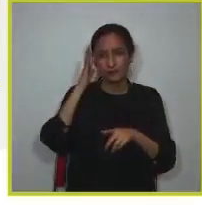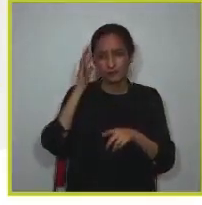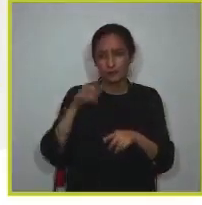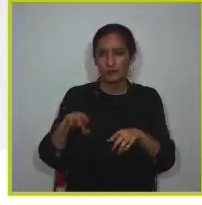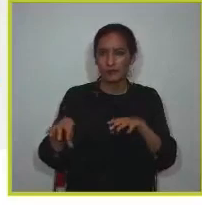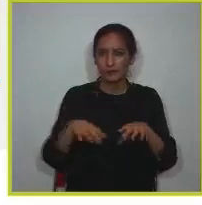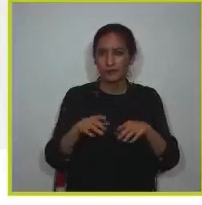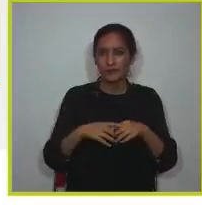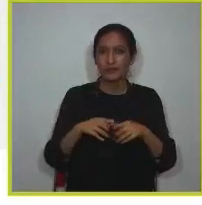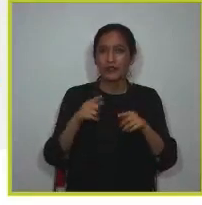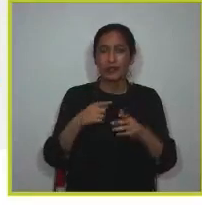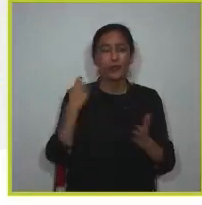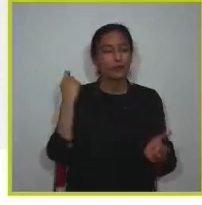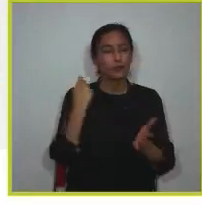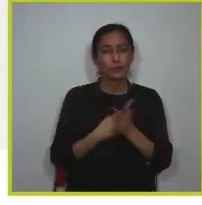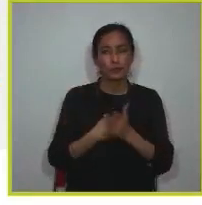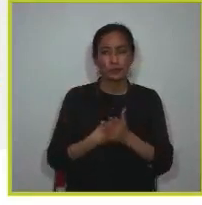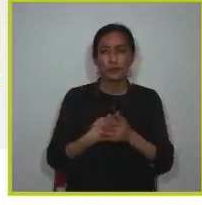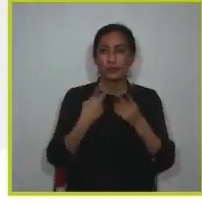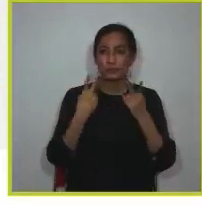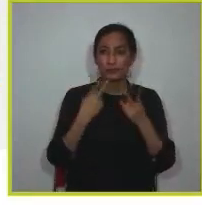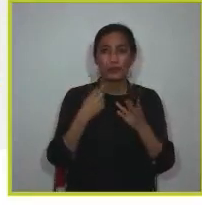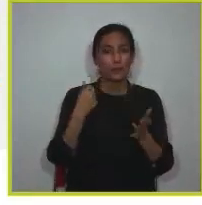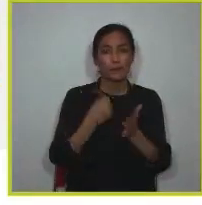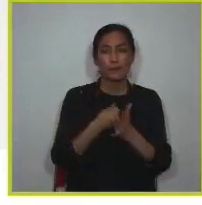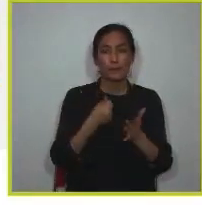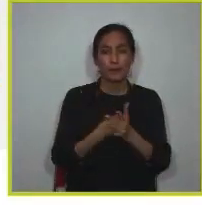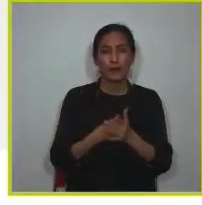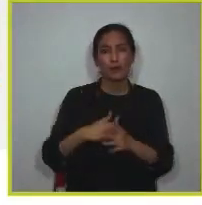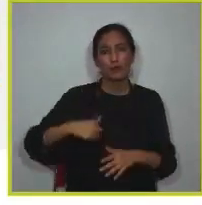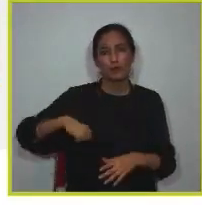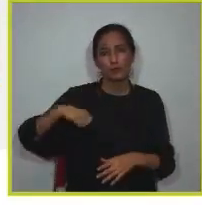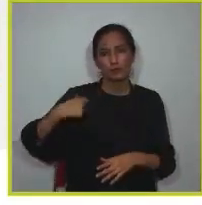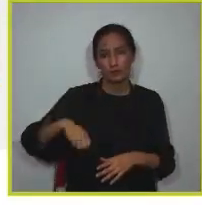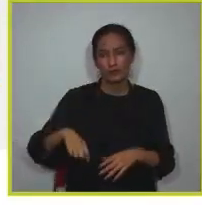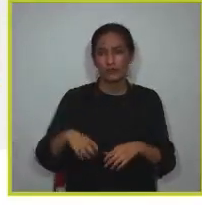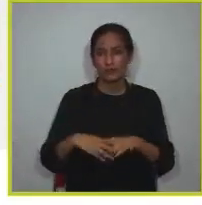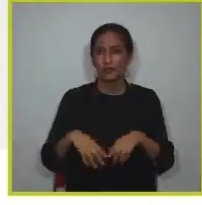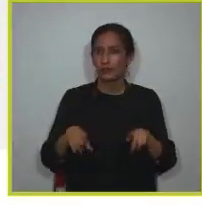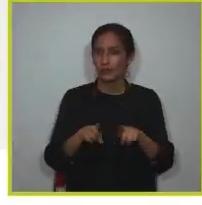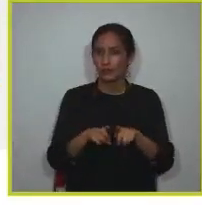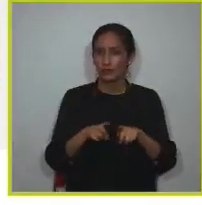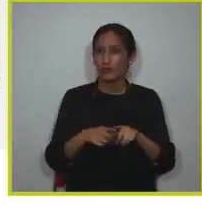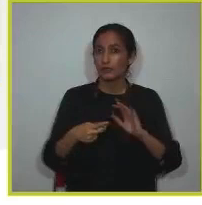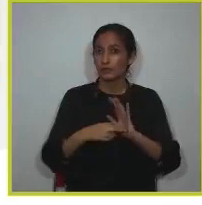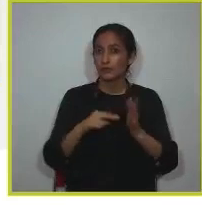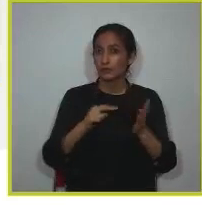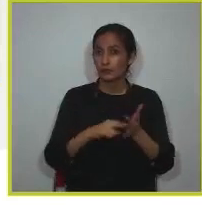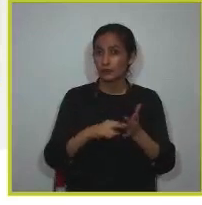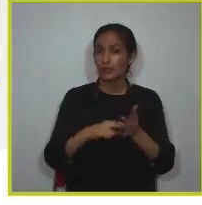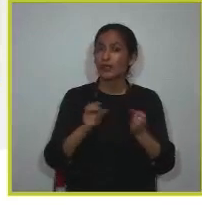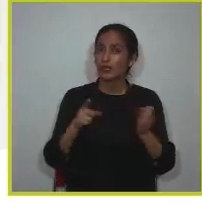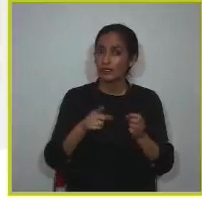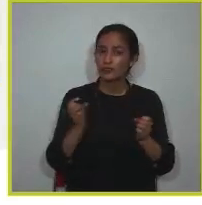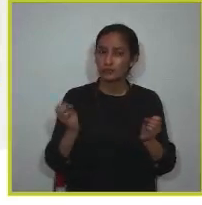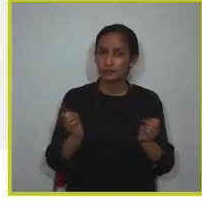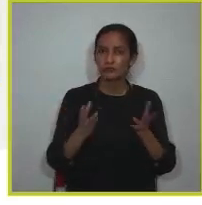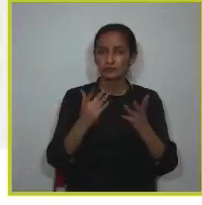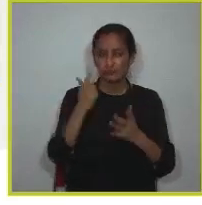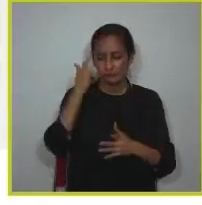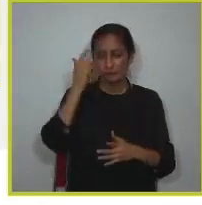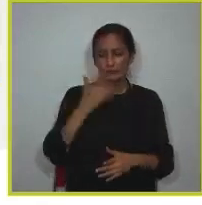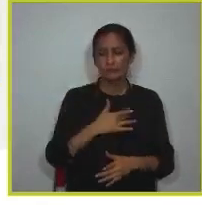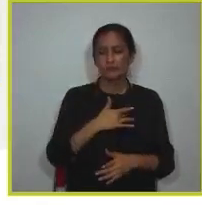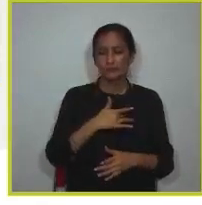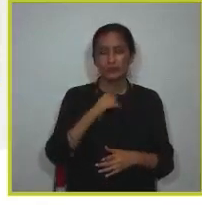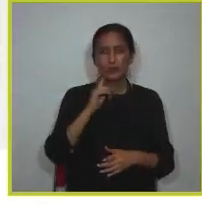de que hay multas que están bien abordadas por las municipalidades y que eso también desincentive actividades